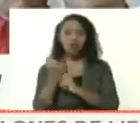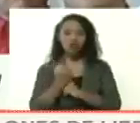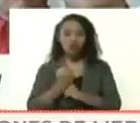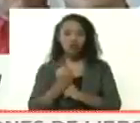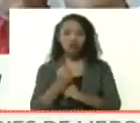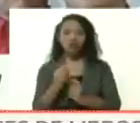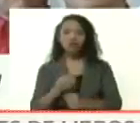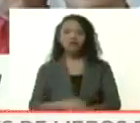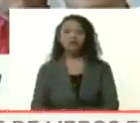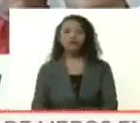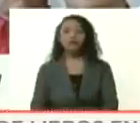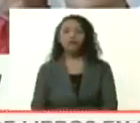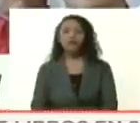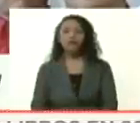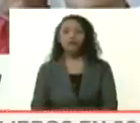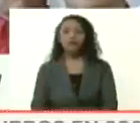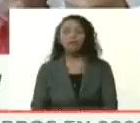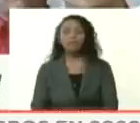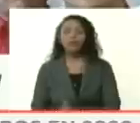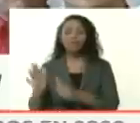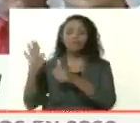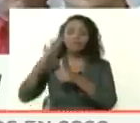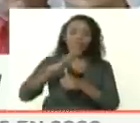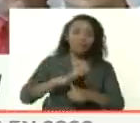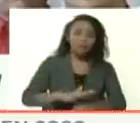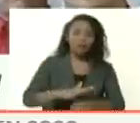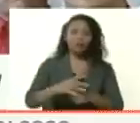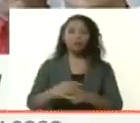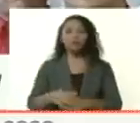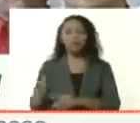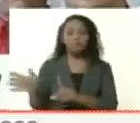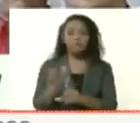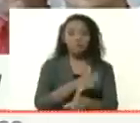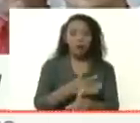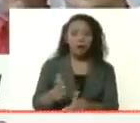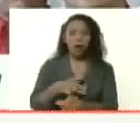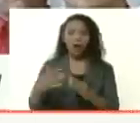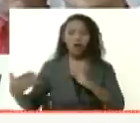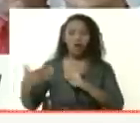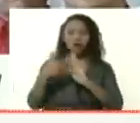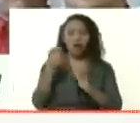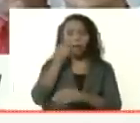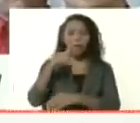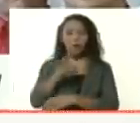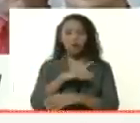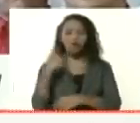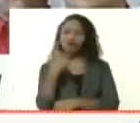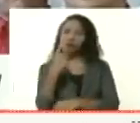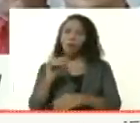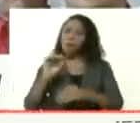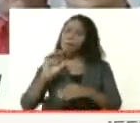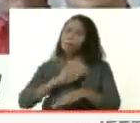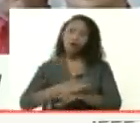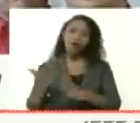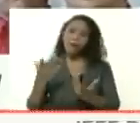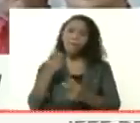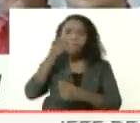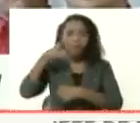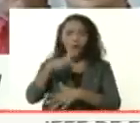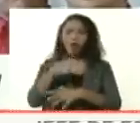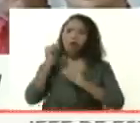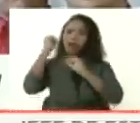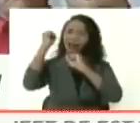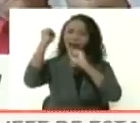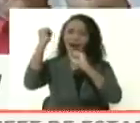de represión contra el pueblo, solo porque los pueblos exigen. Ah, ¿qué